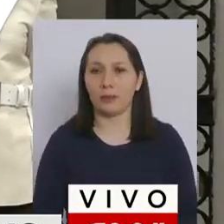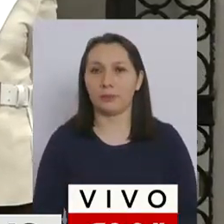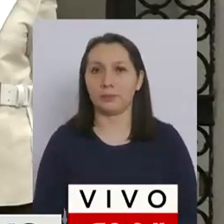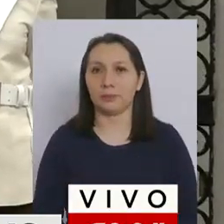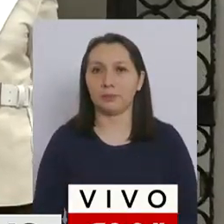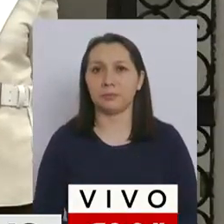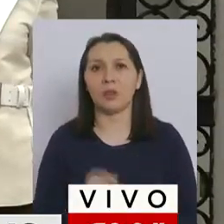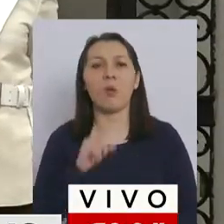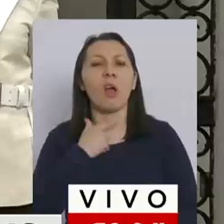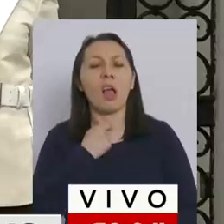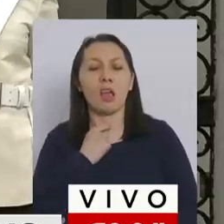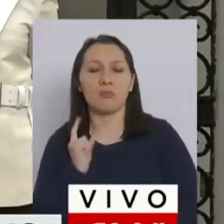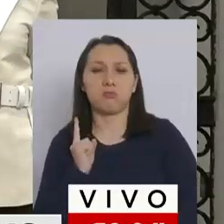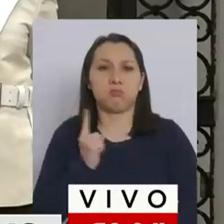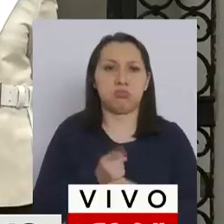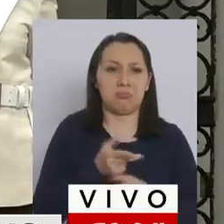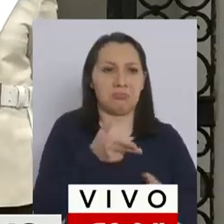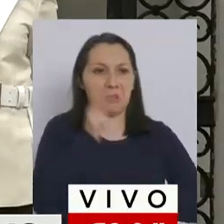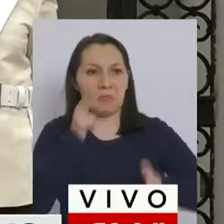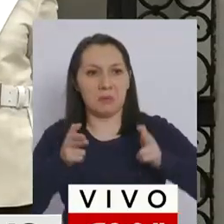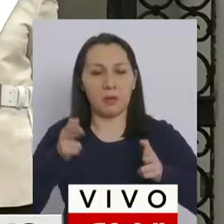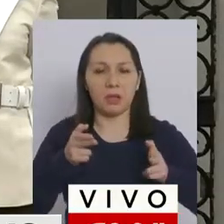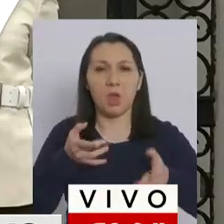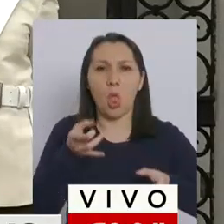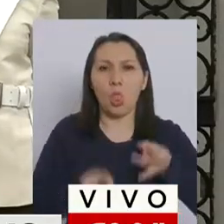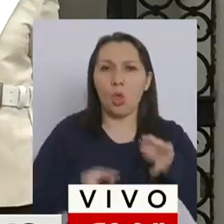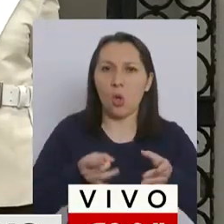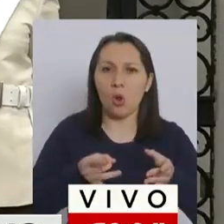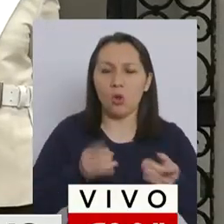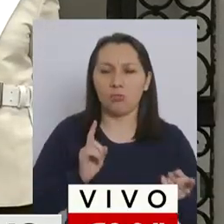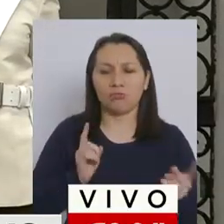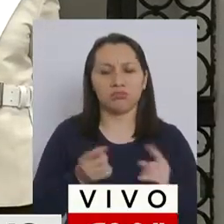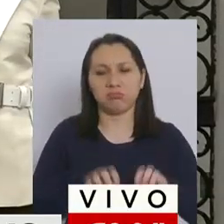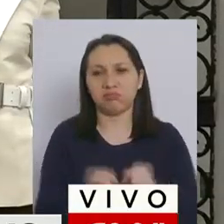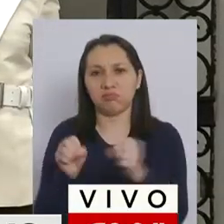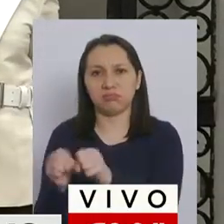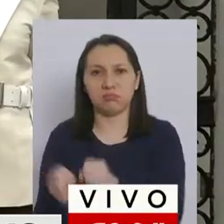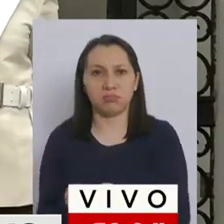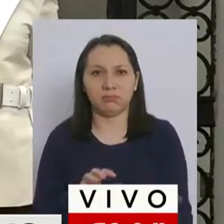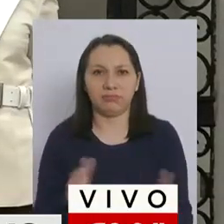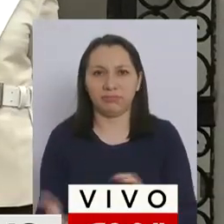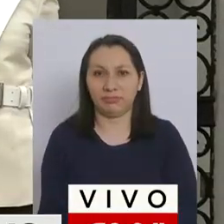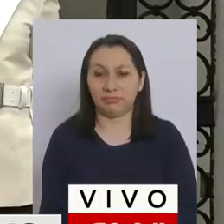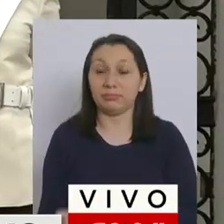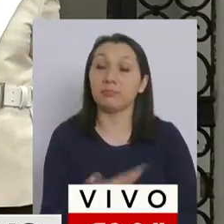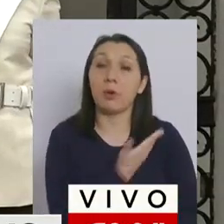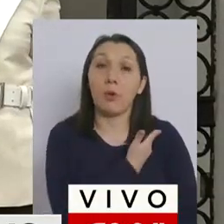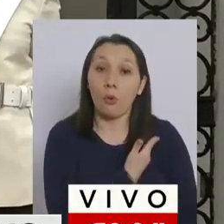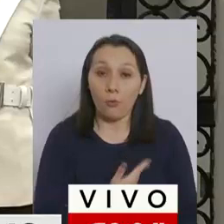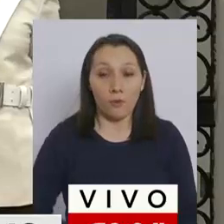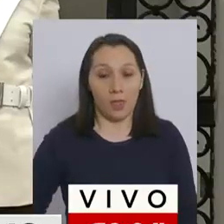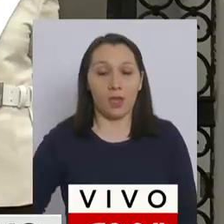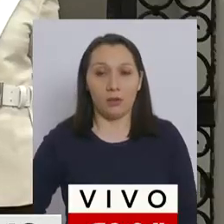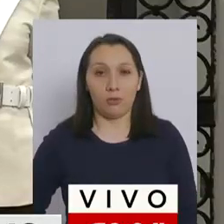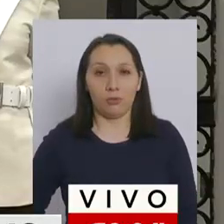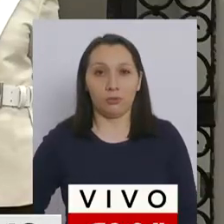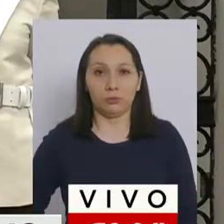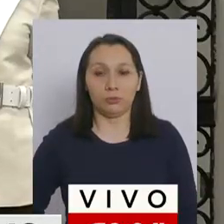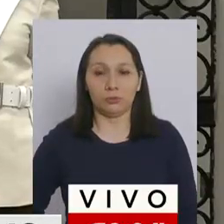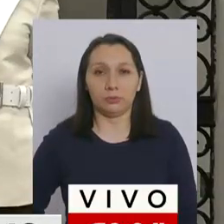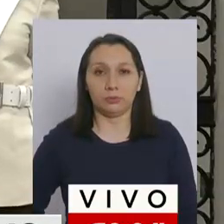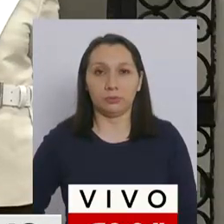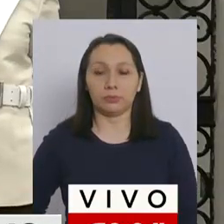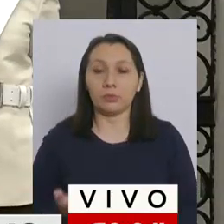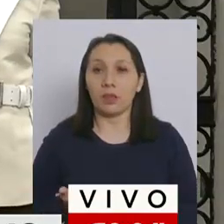Quieren imponer con armas solo dolor y destrucción. El gobierno